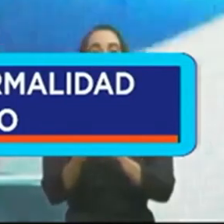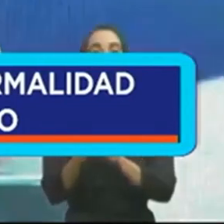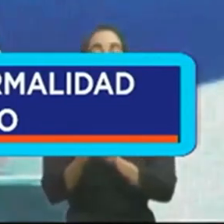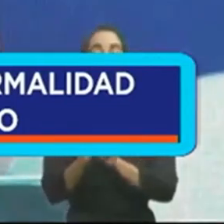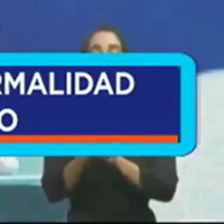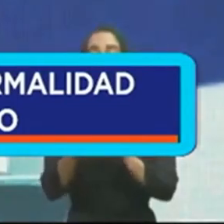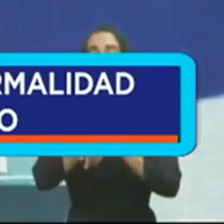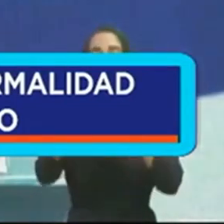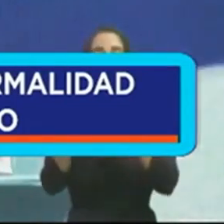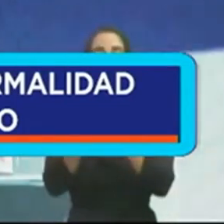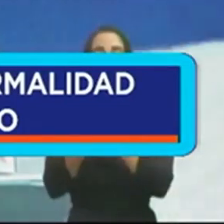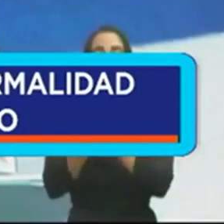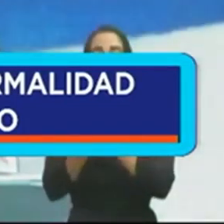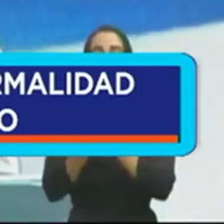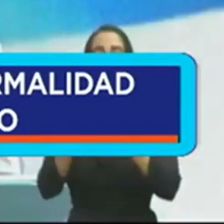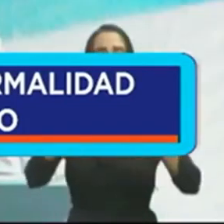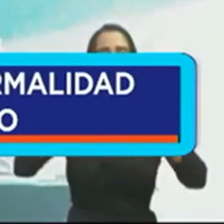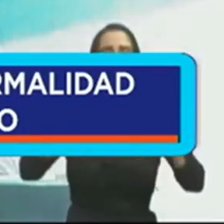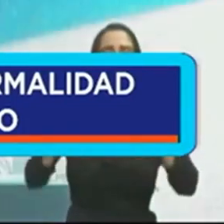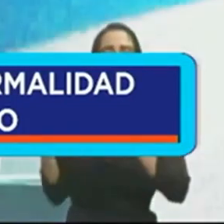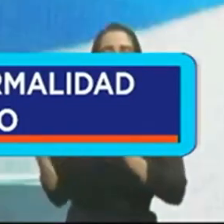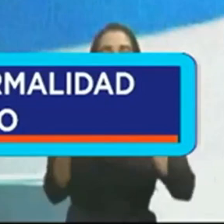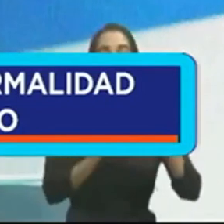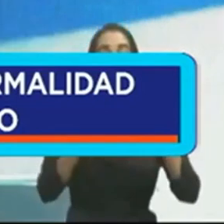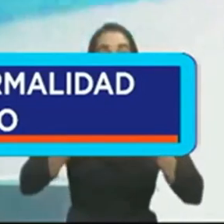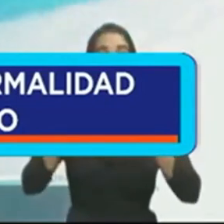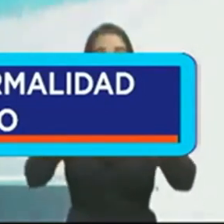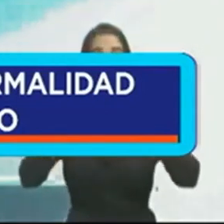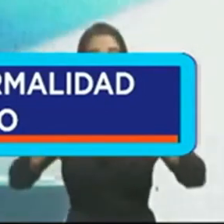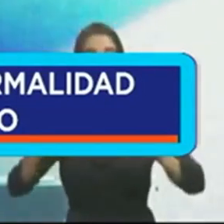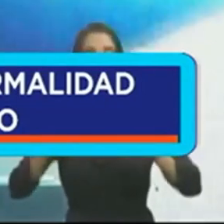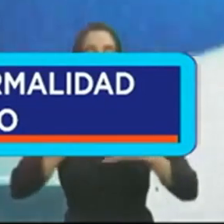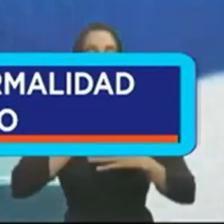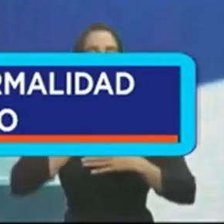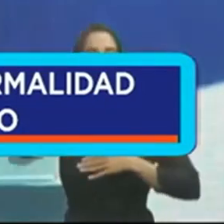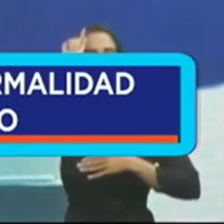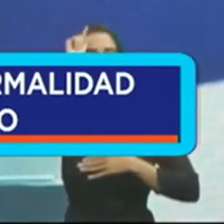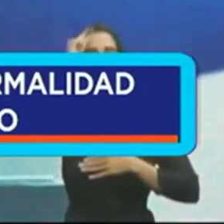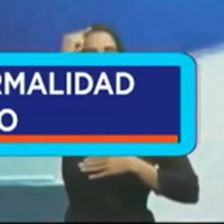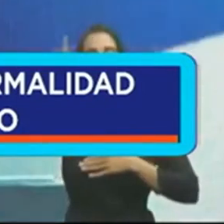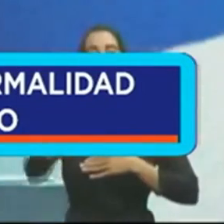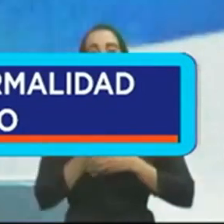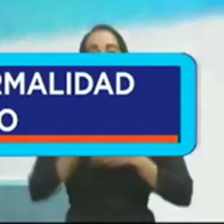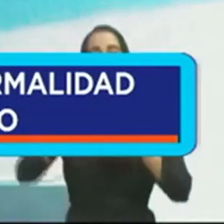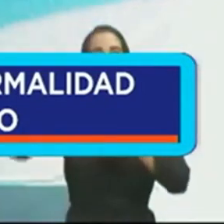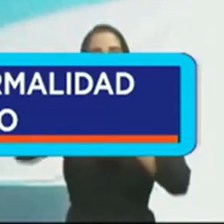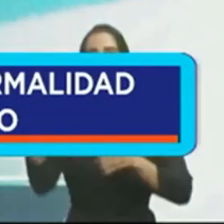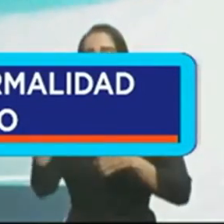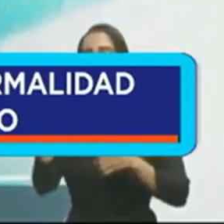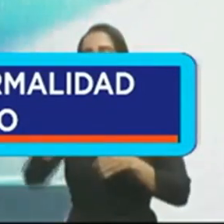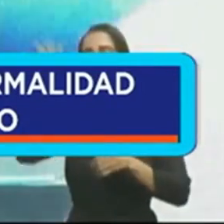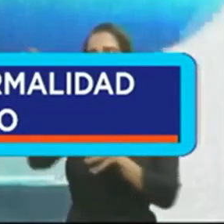y toda la crisis que vino con ella, anuncié que mi gobierno no dejaría a nadie